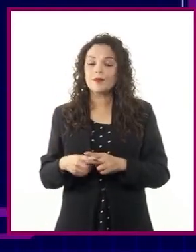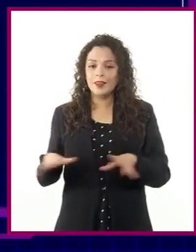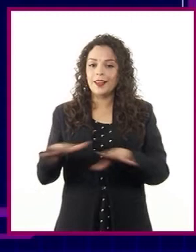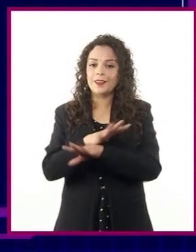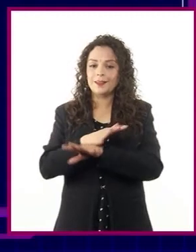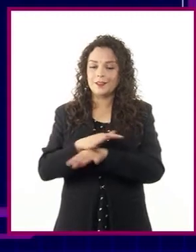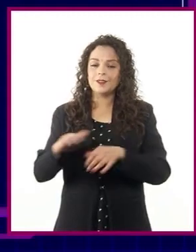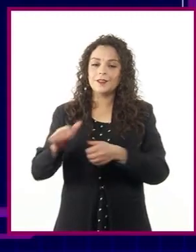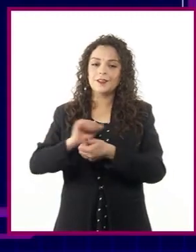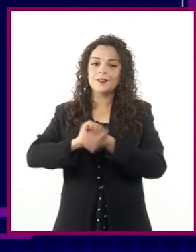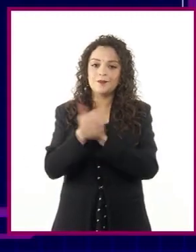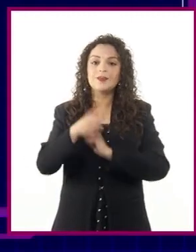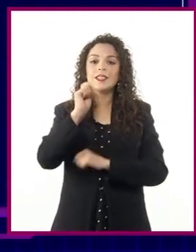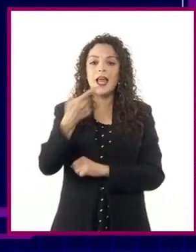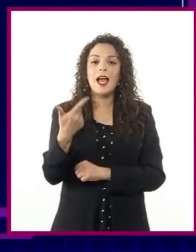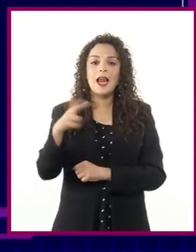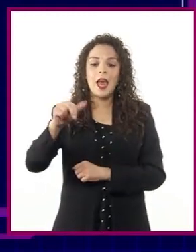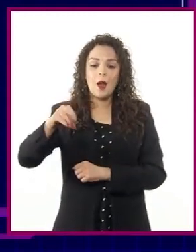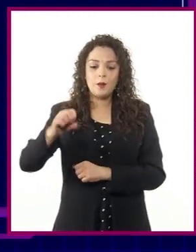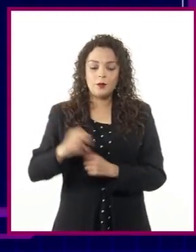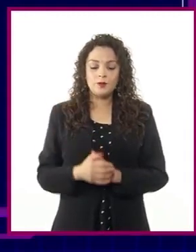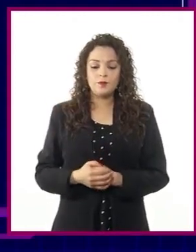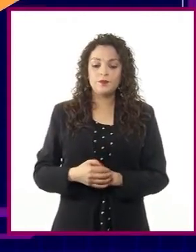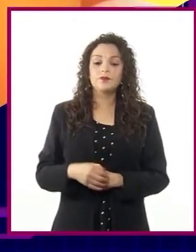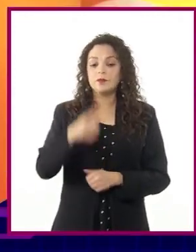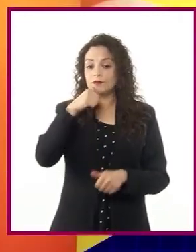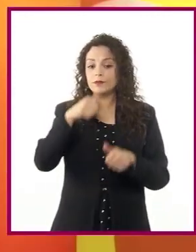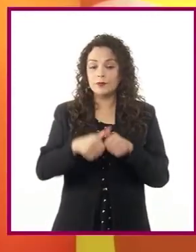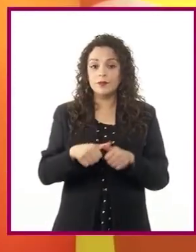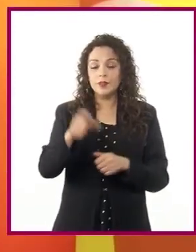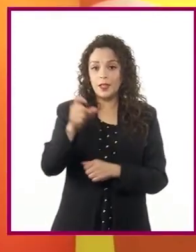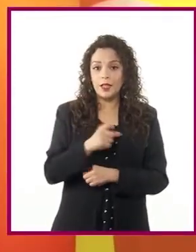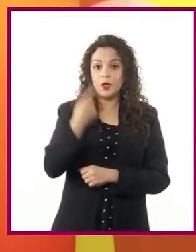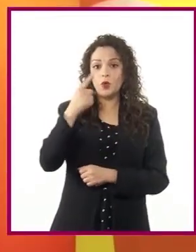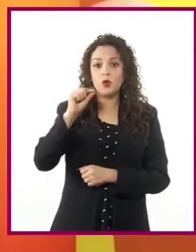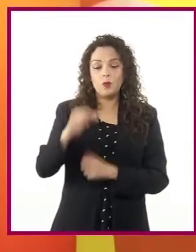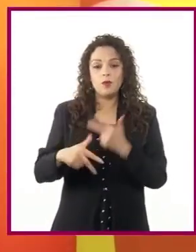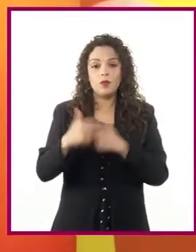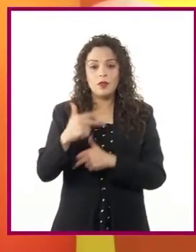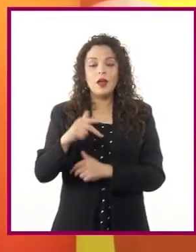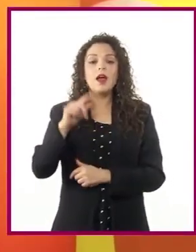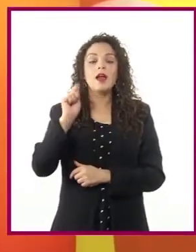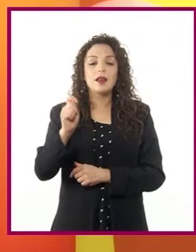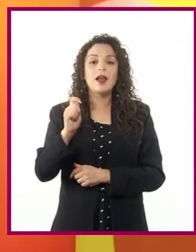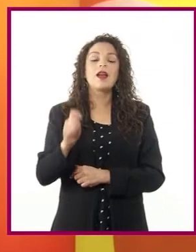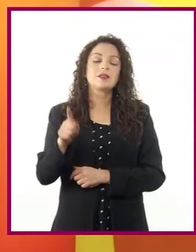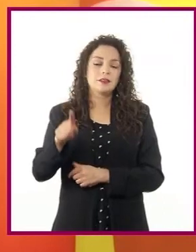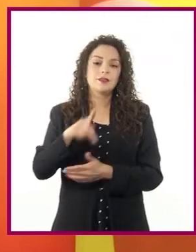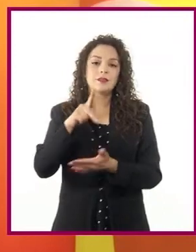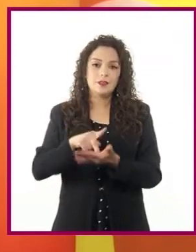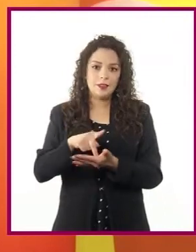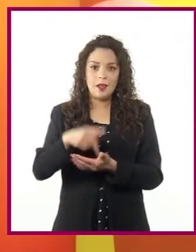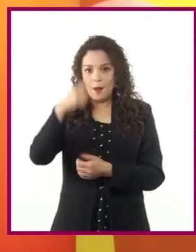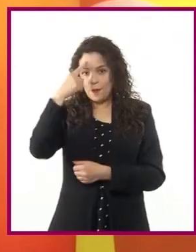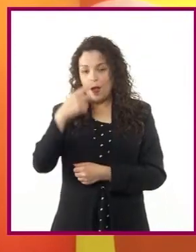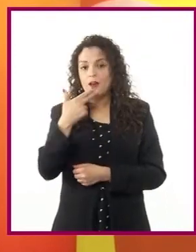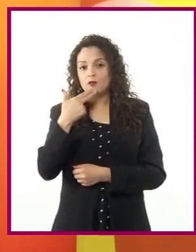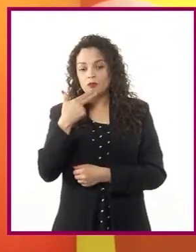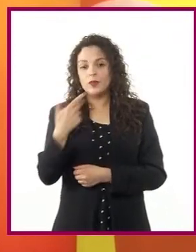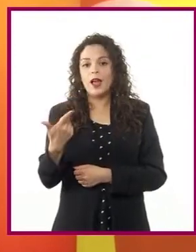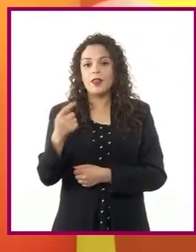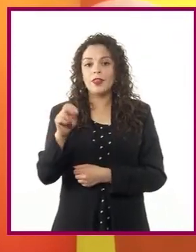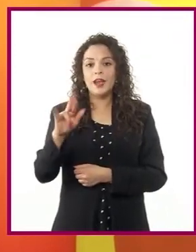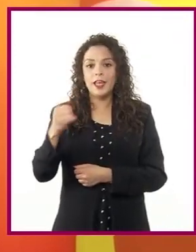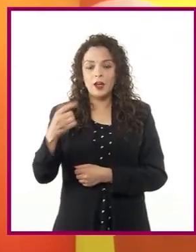aproximadamente 1.13 kilogramos de harina de trigo. Los invitamos a encontrar cuántos kilogramos de azúcar